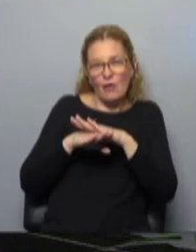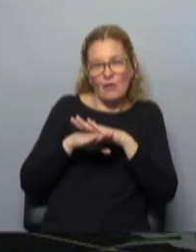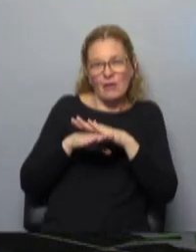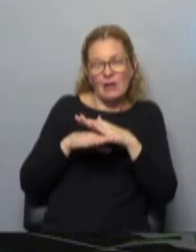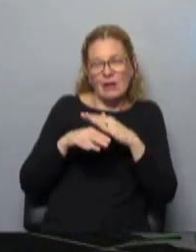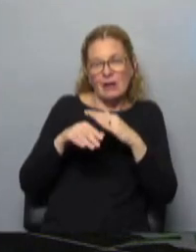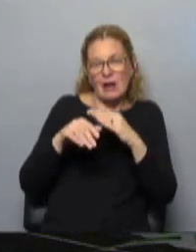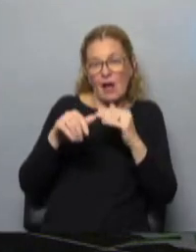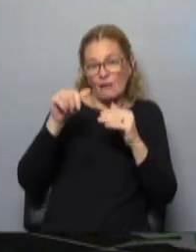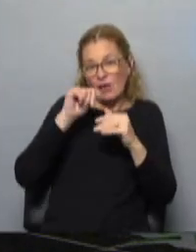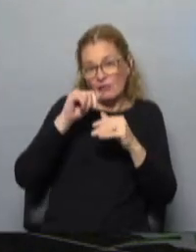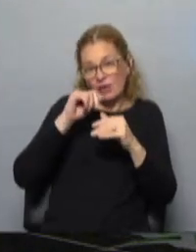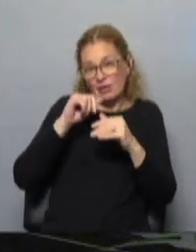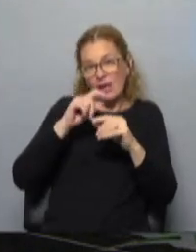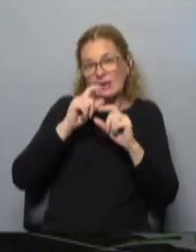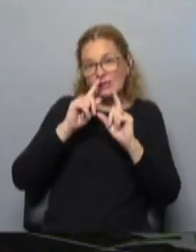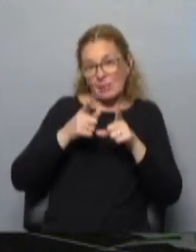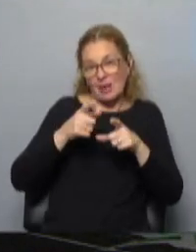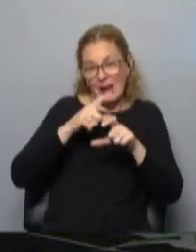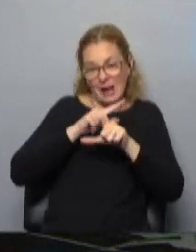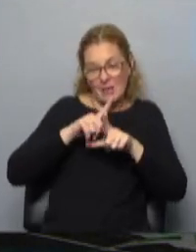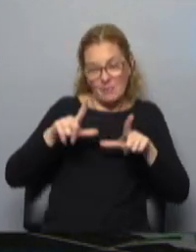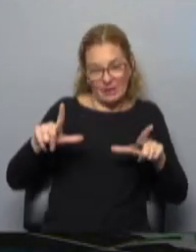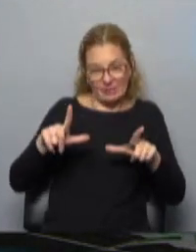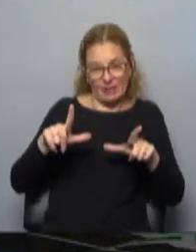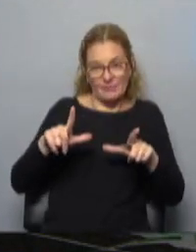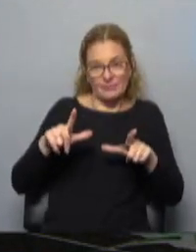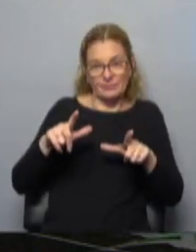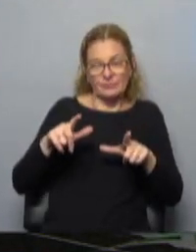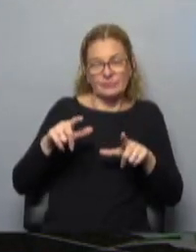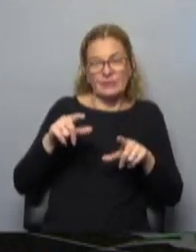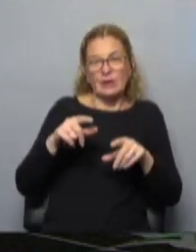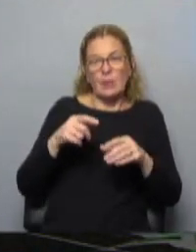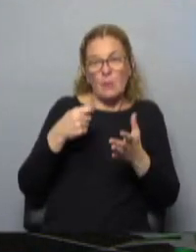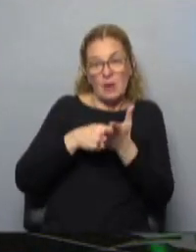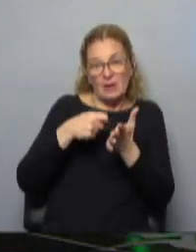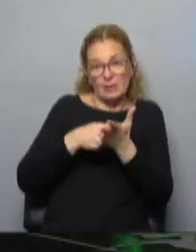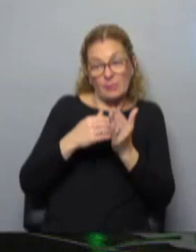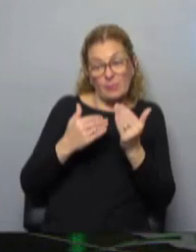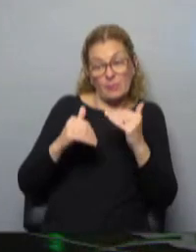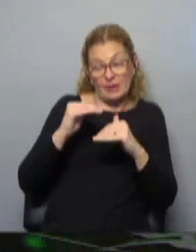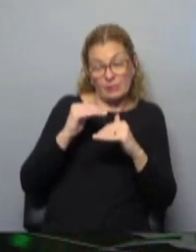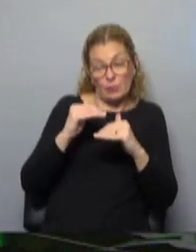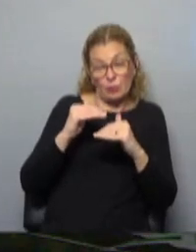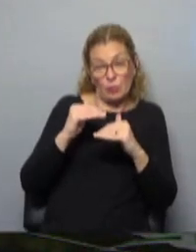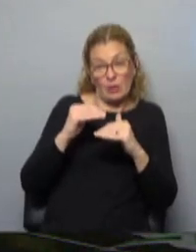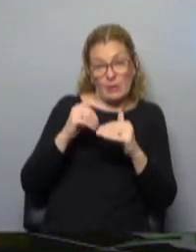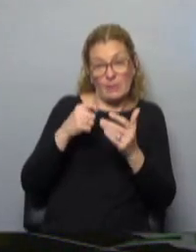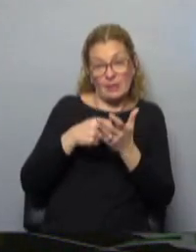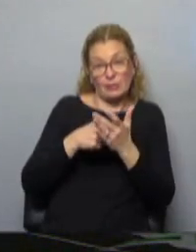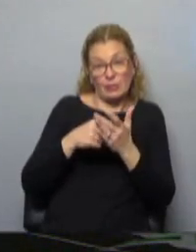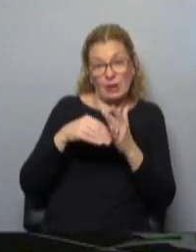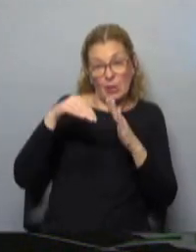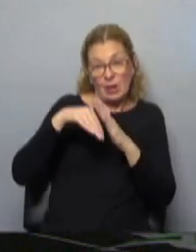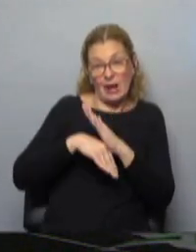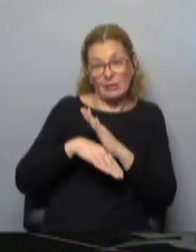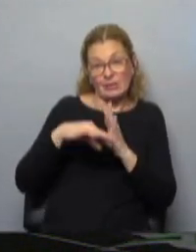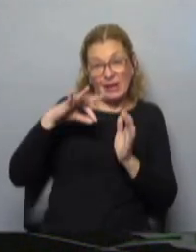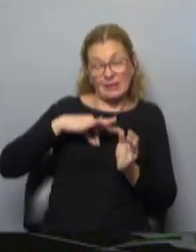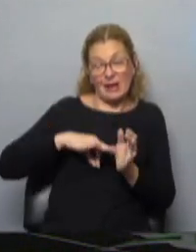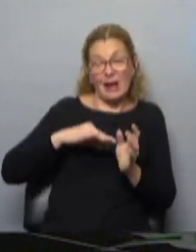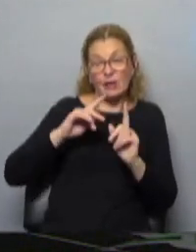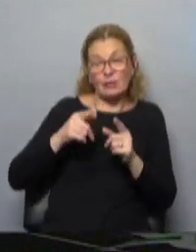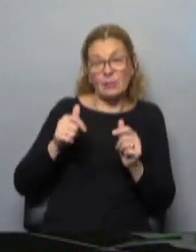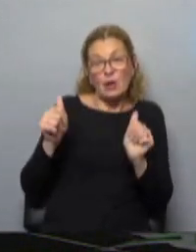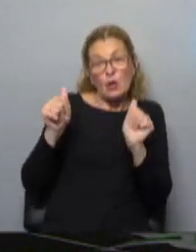y las limpiezas entonces se conjugan varias elementos el aumento de los precios que determina la caída del señor real junto con